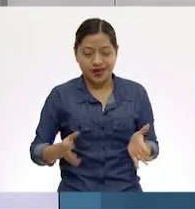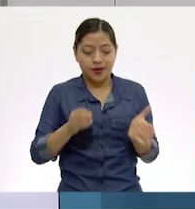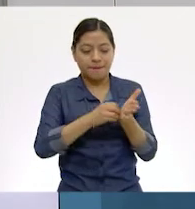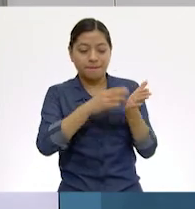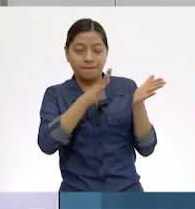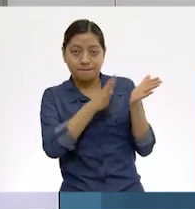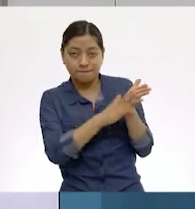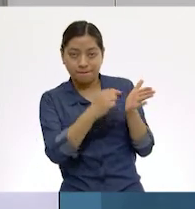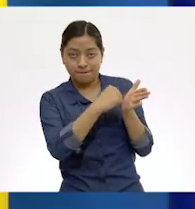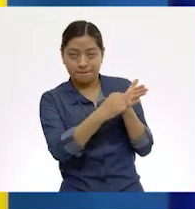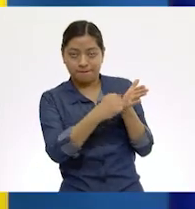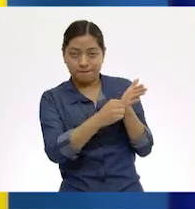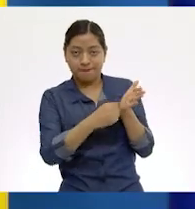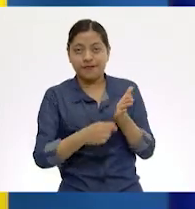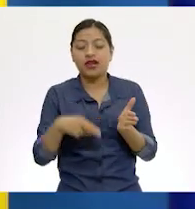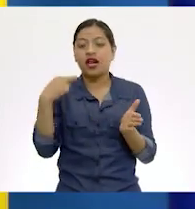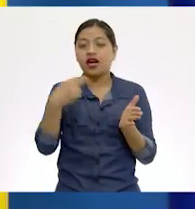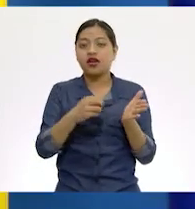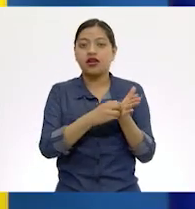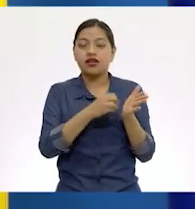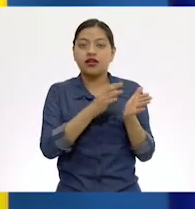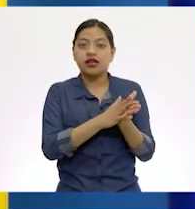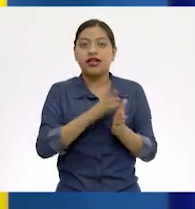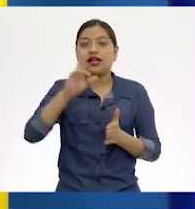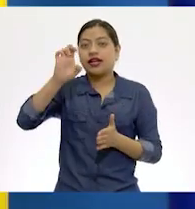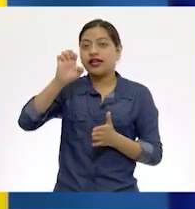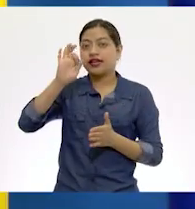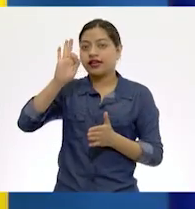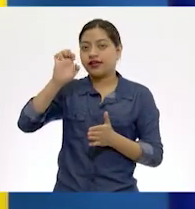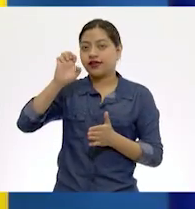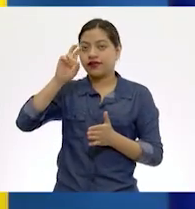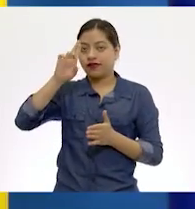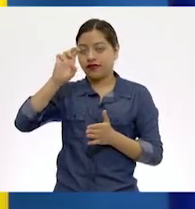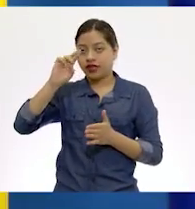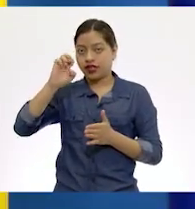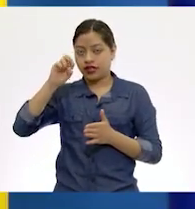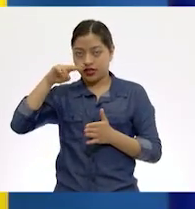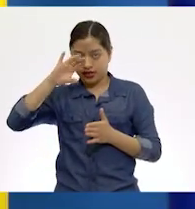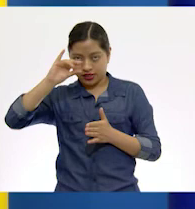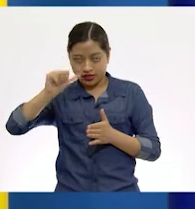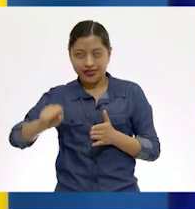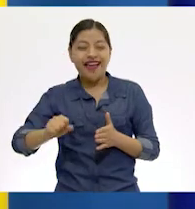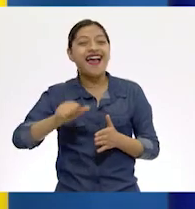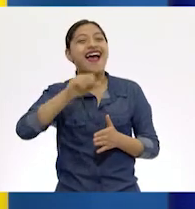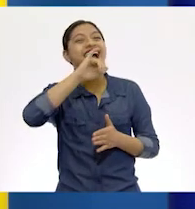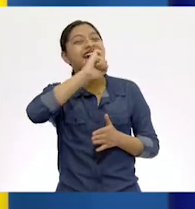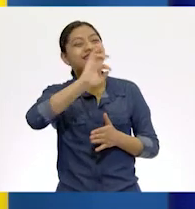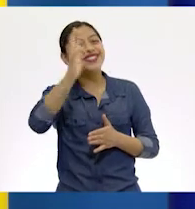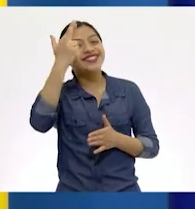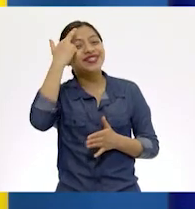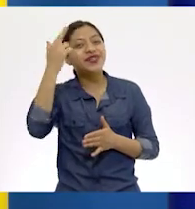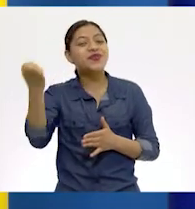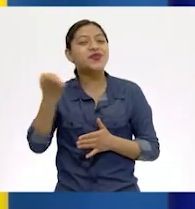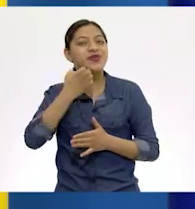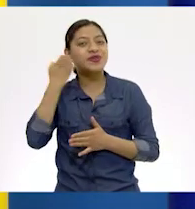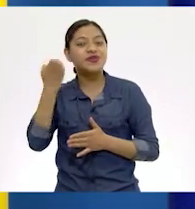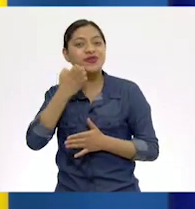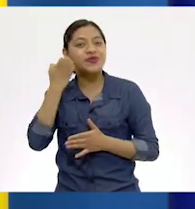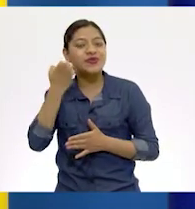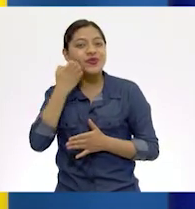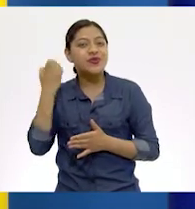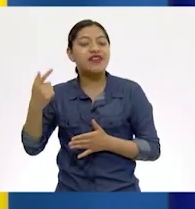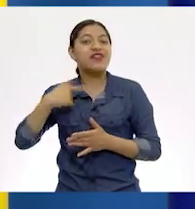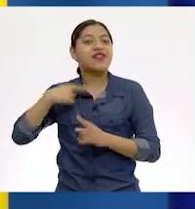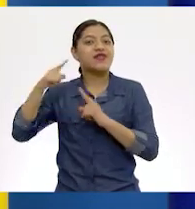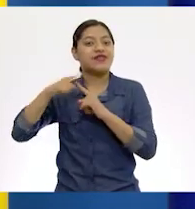textos expositivos. ¡Ah! Me recuerda mucho a cuando yo iba a la escuela. Siempre nos pedían que anotáramos en